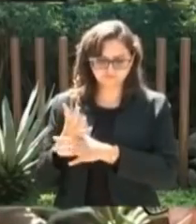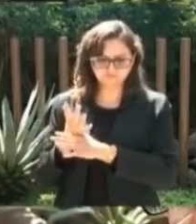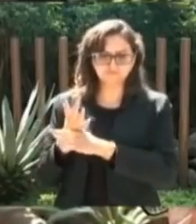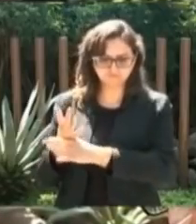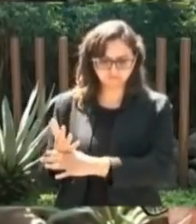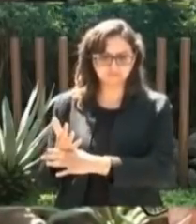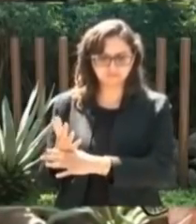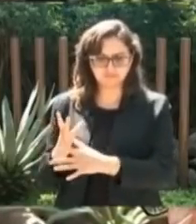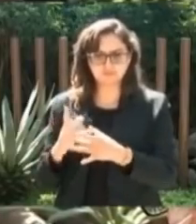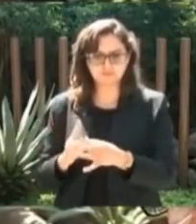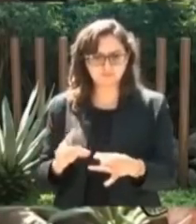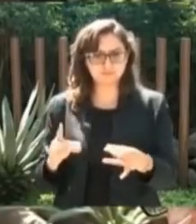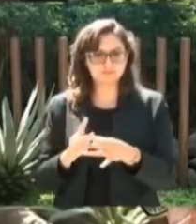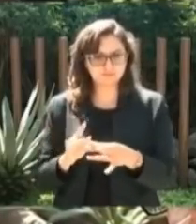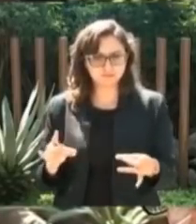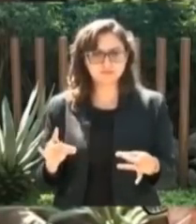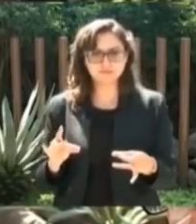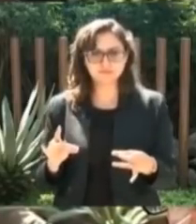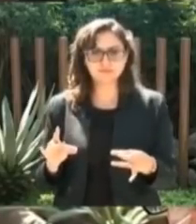subrayaba